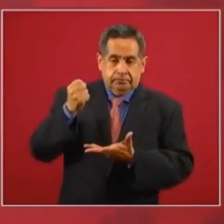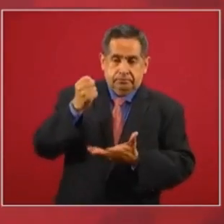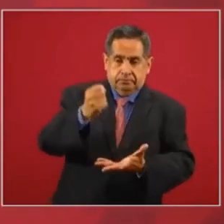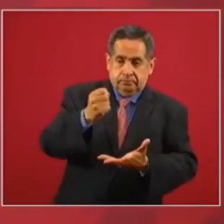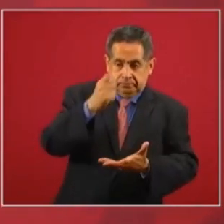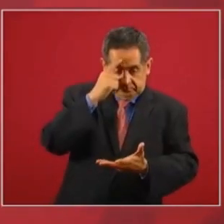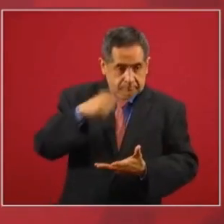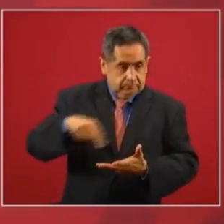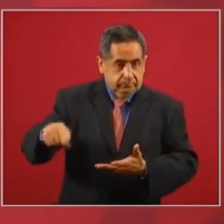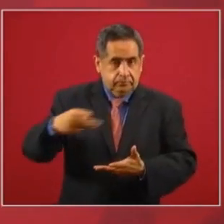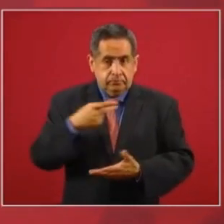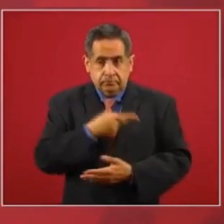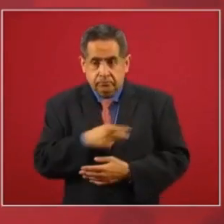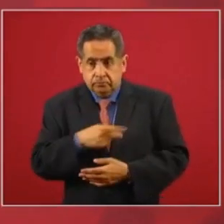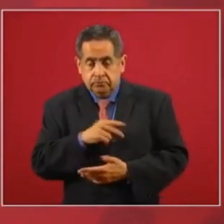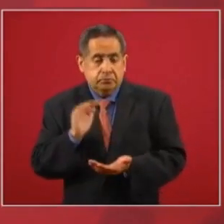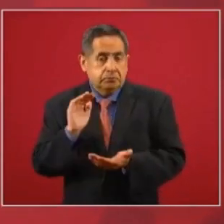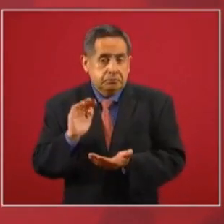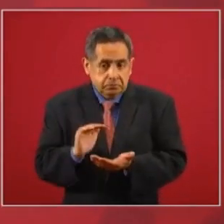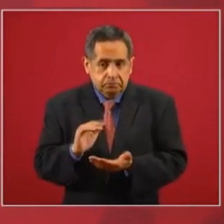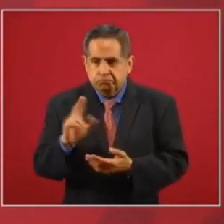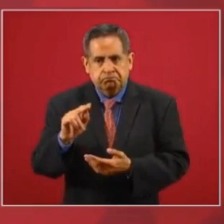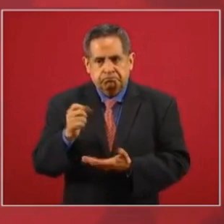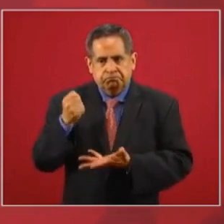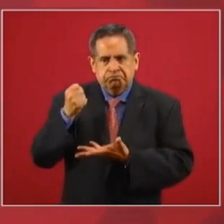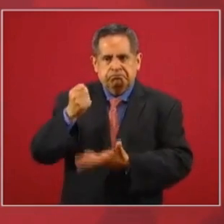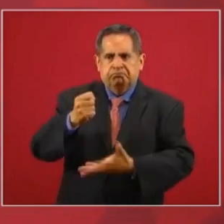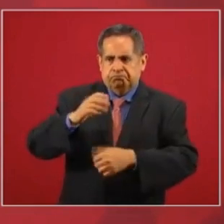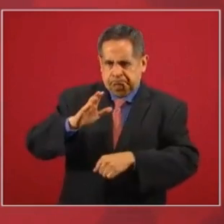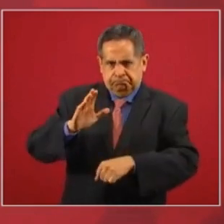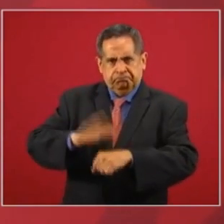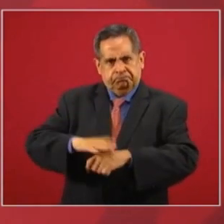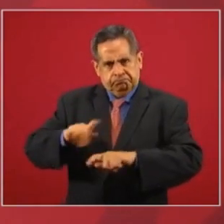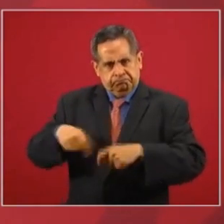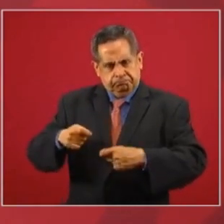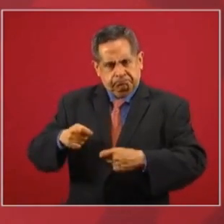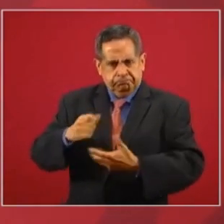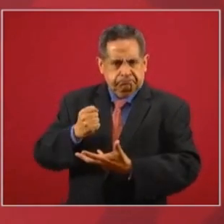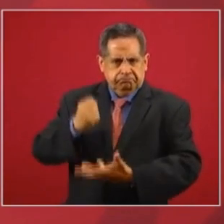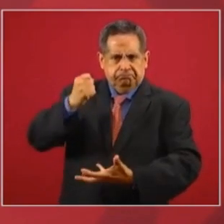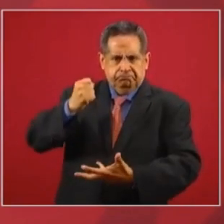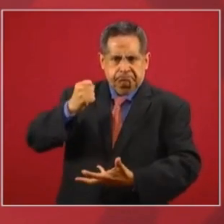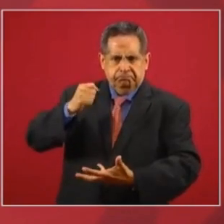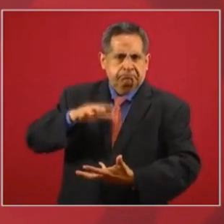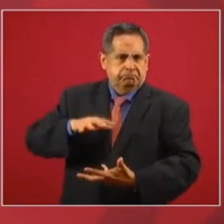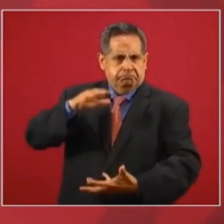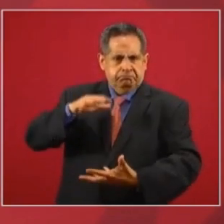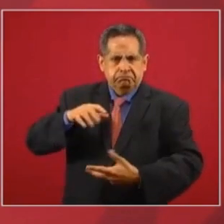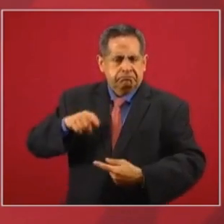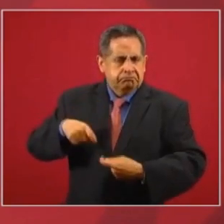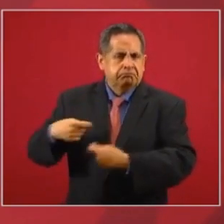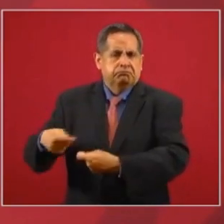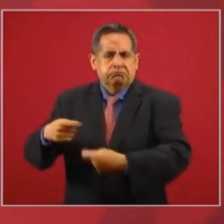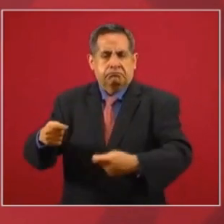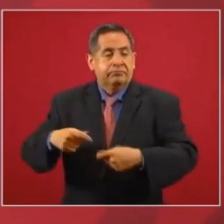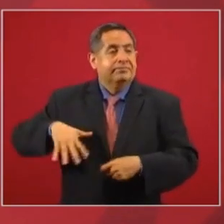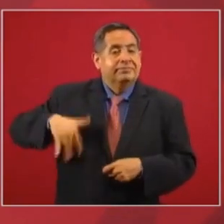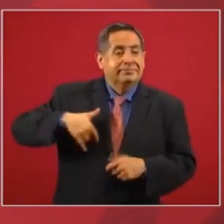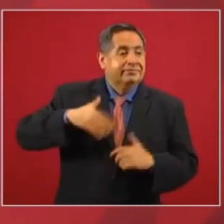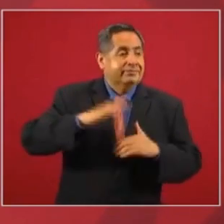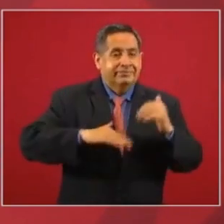a los pobres en programas de bienestar, no se detiene ninguna de estas obras